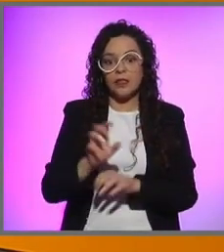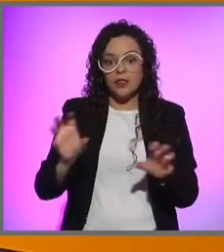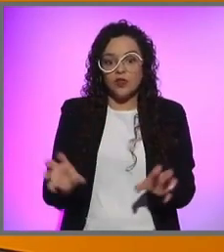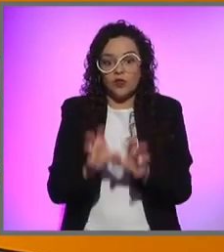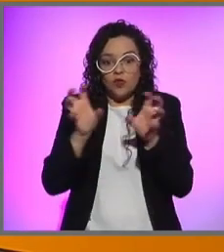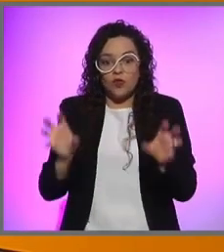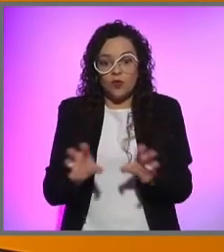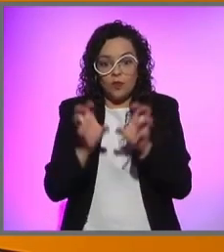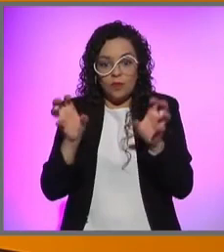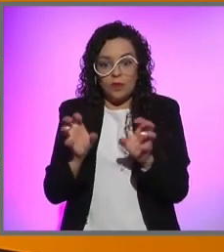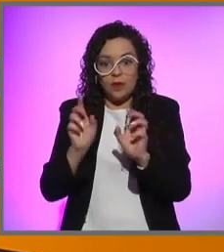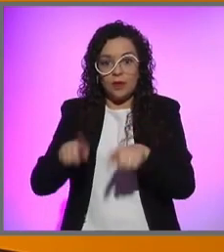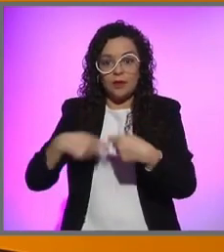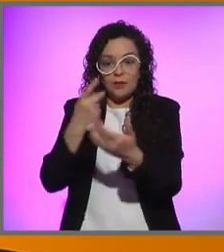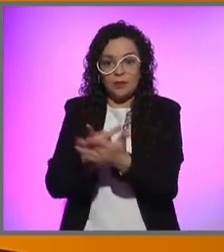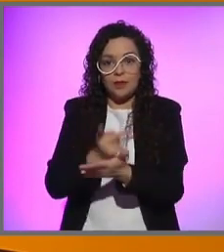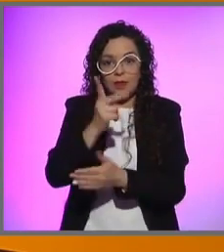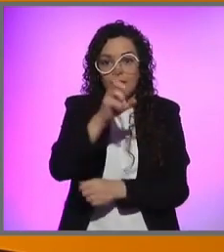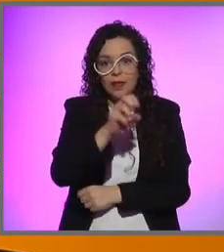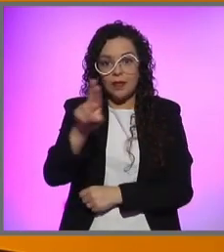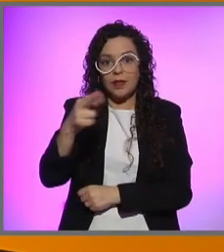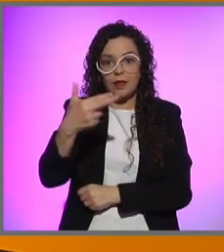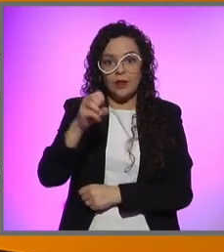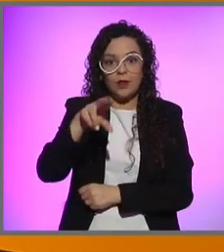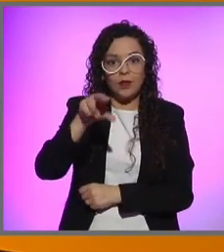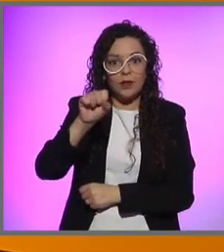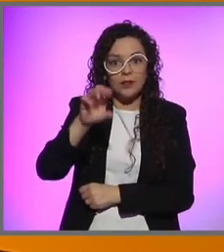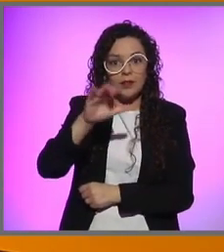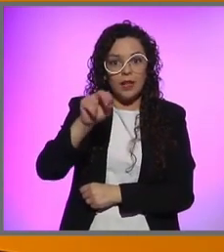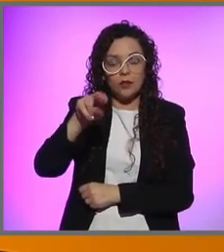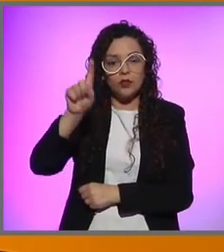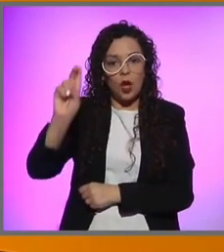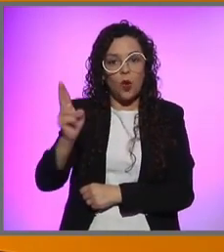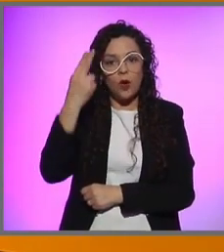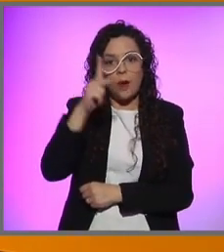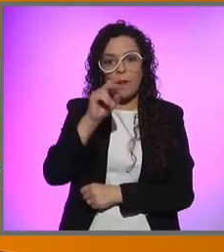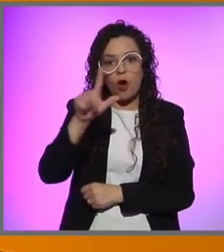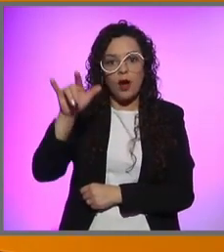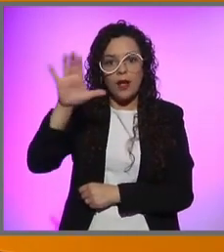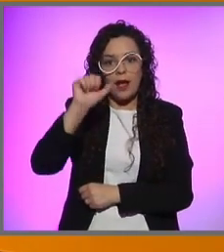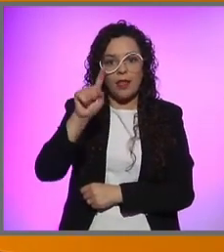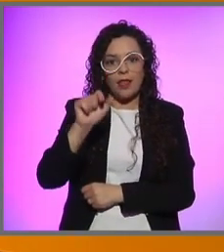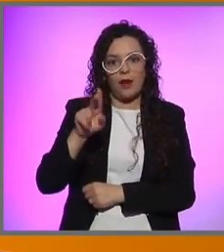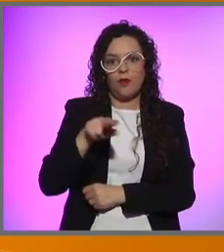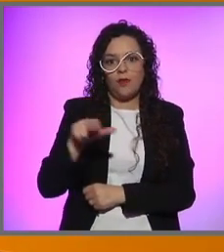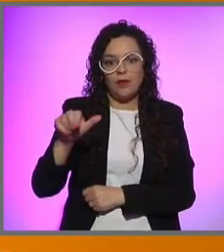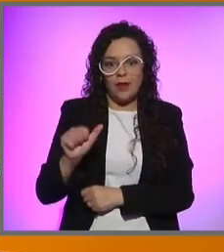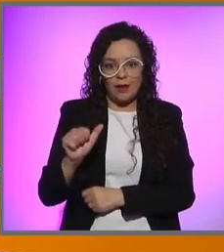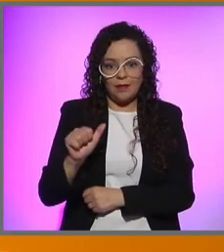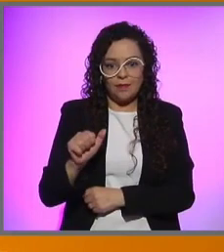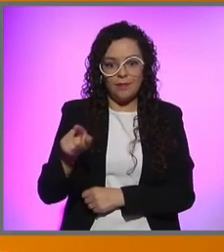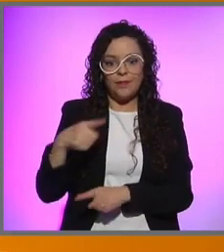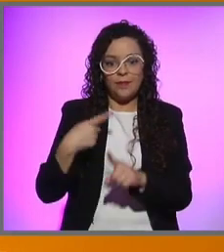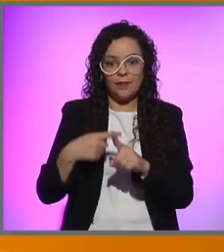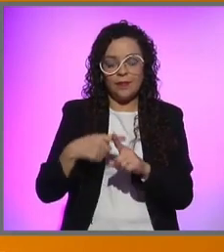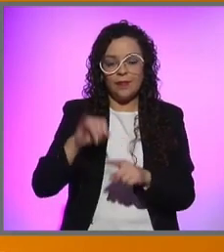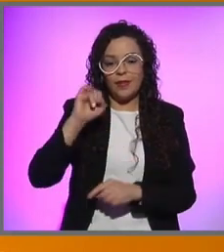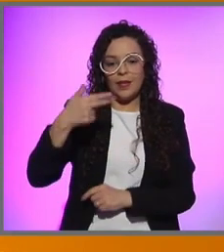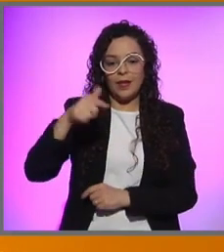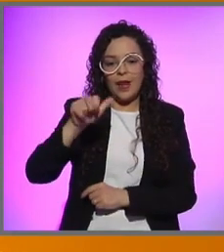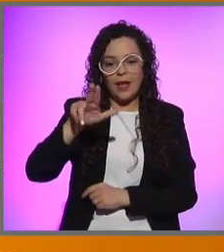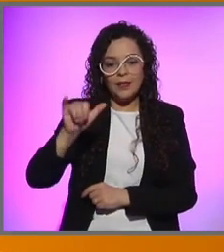nombrado doctor honoris causa por la Universidad Politécnica de Cataluña. Se trata de Ignasi Terraza, a